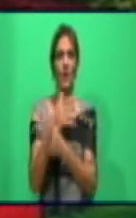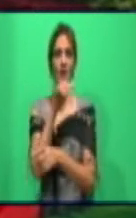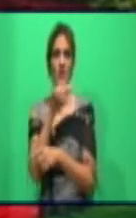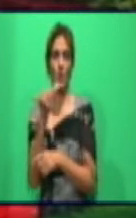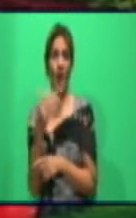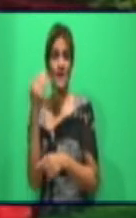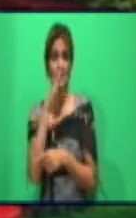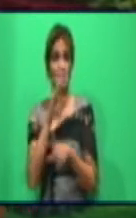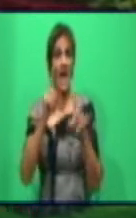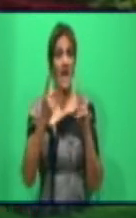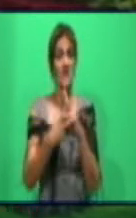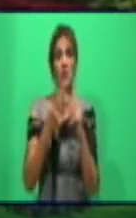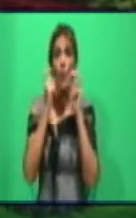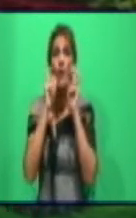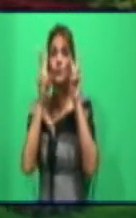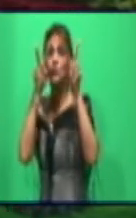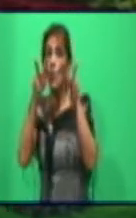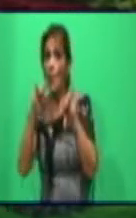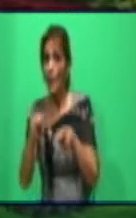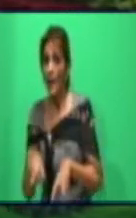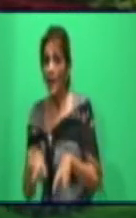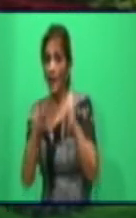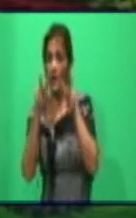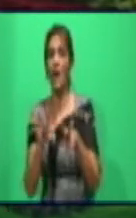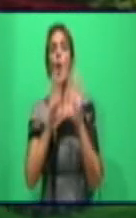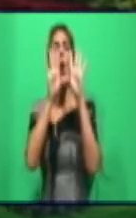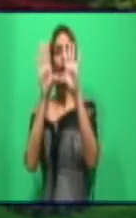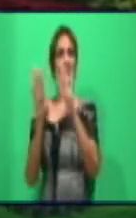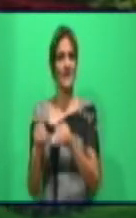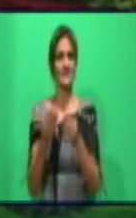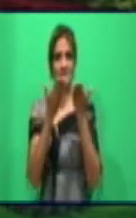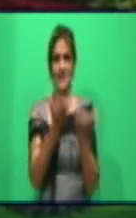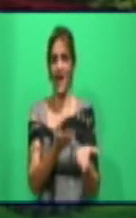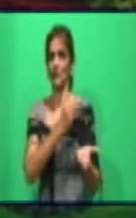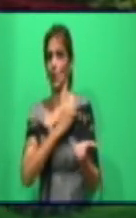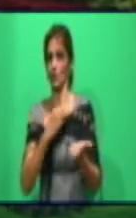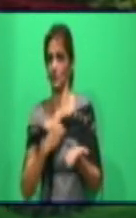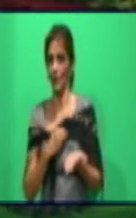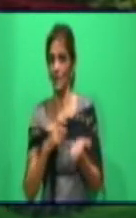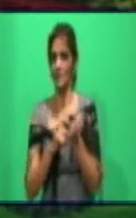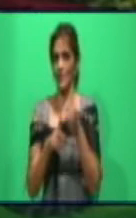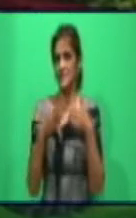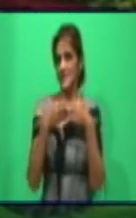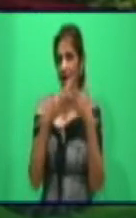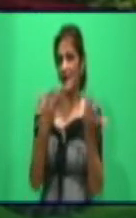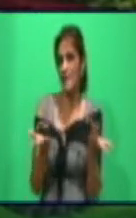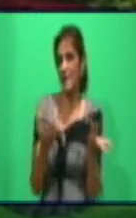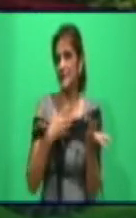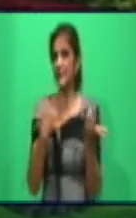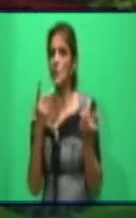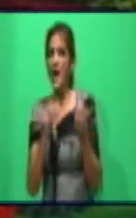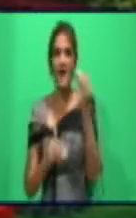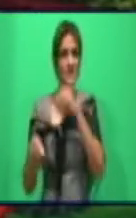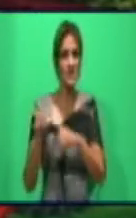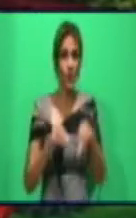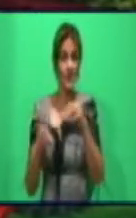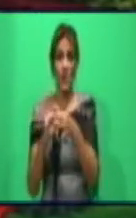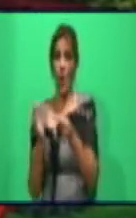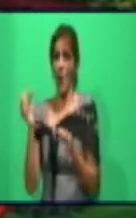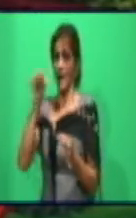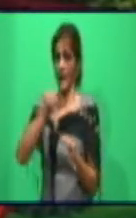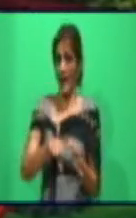usted suma lo que acababa de decirnos el doctor de del risco granma vive una situación grave y el doctor